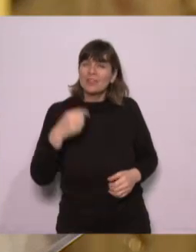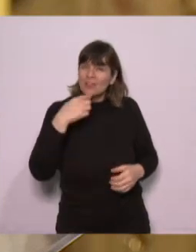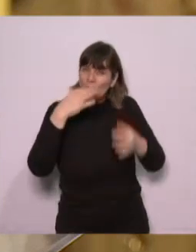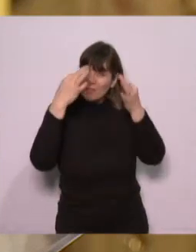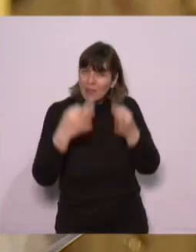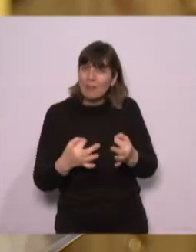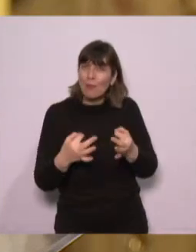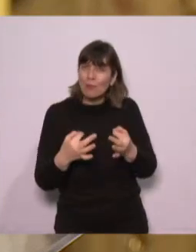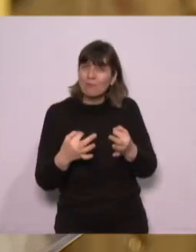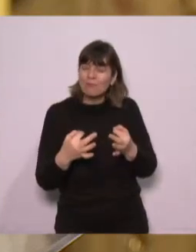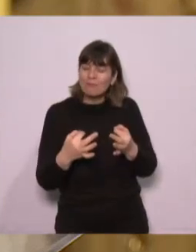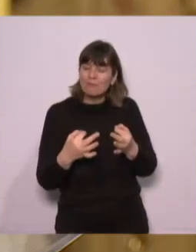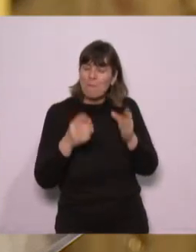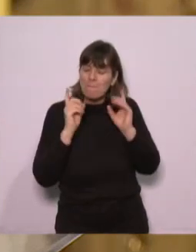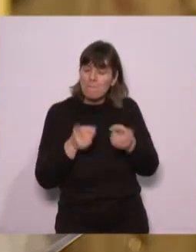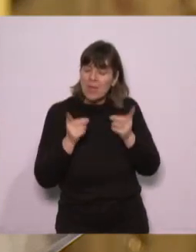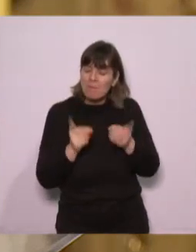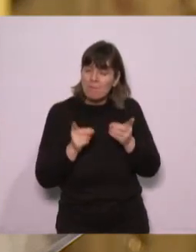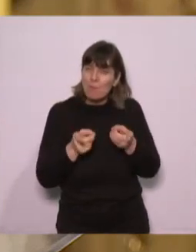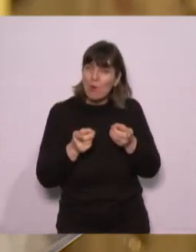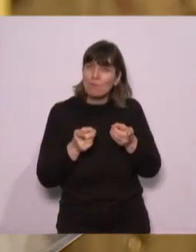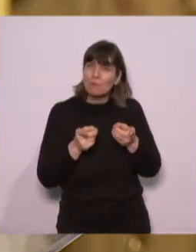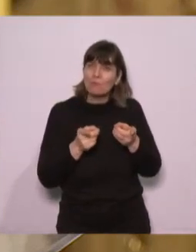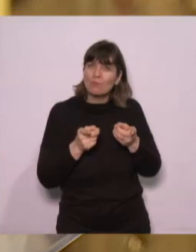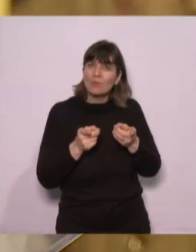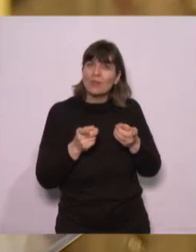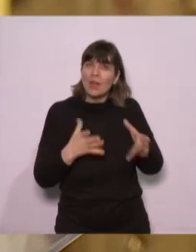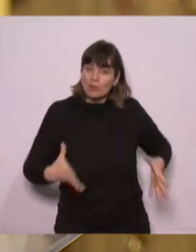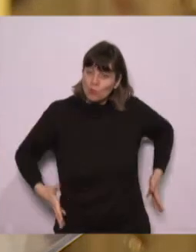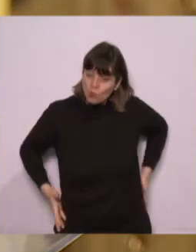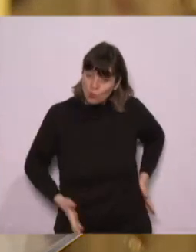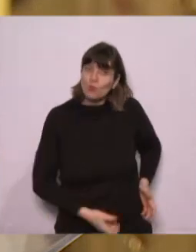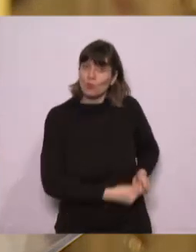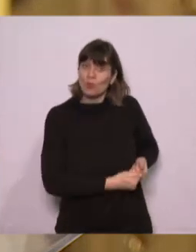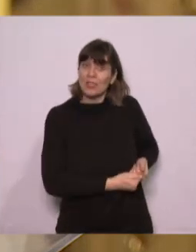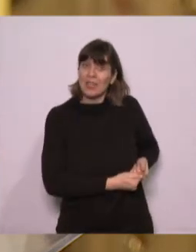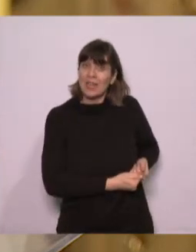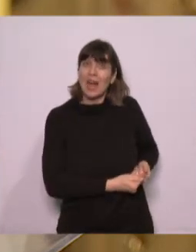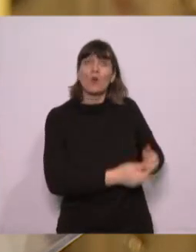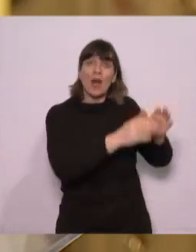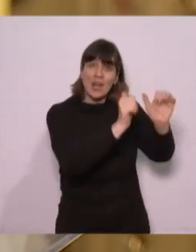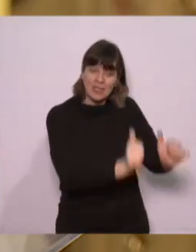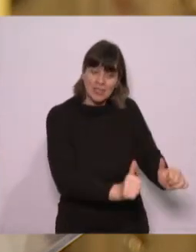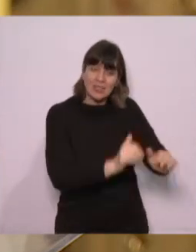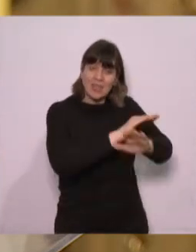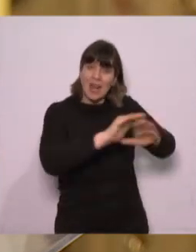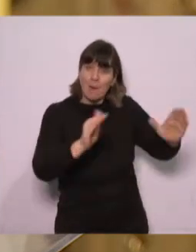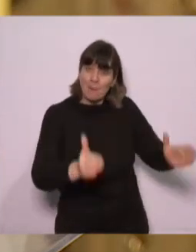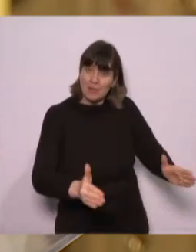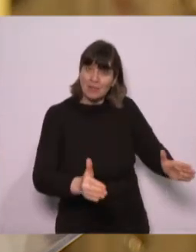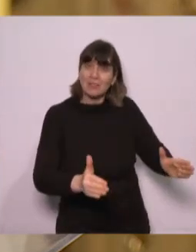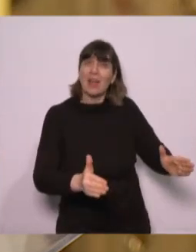Les aseguro que Él mismo recogerá su túnica, los hará sentar a la